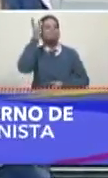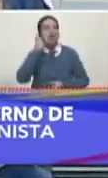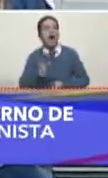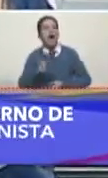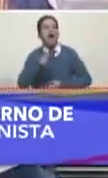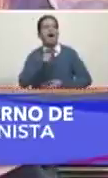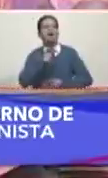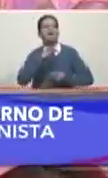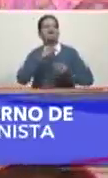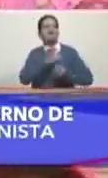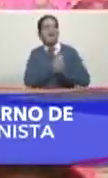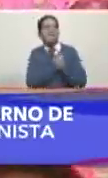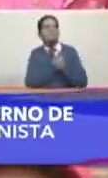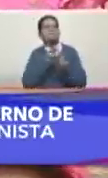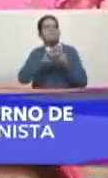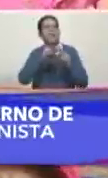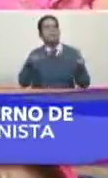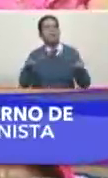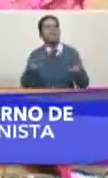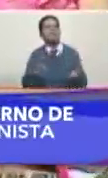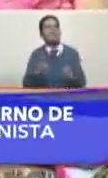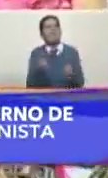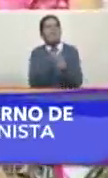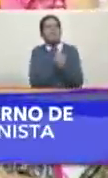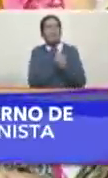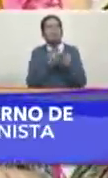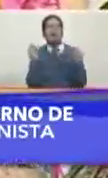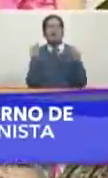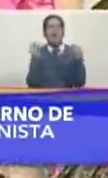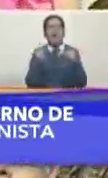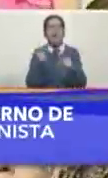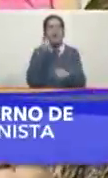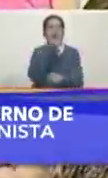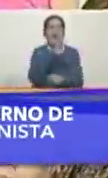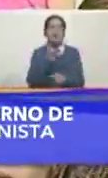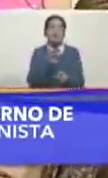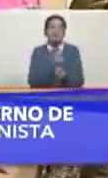hombres y mujeres de diálogo, hombres y mujeres pacíficos,